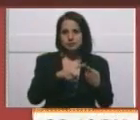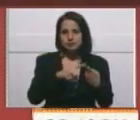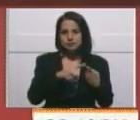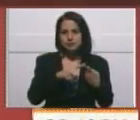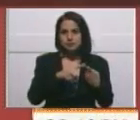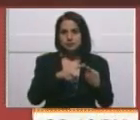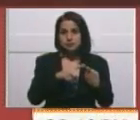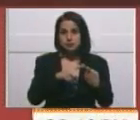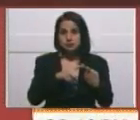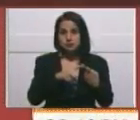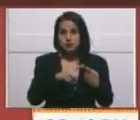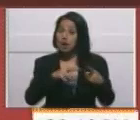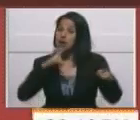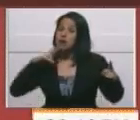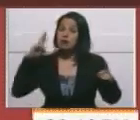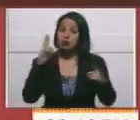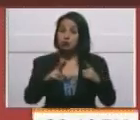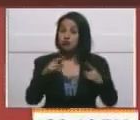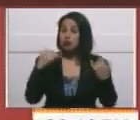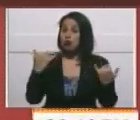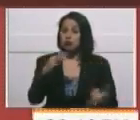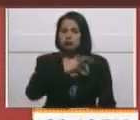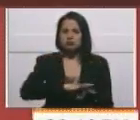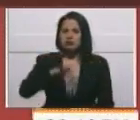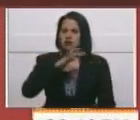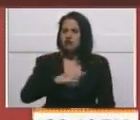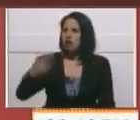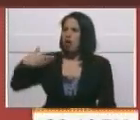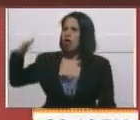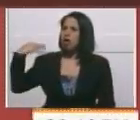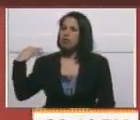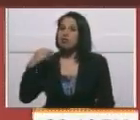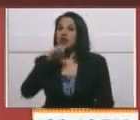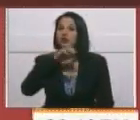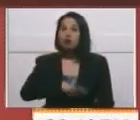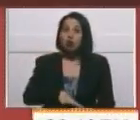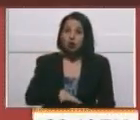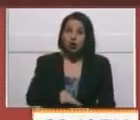cuando le respondió aquel señor comenzaba el señor irving